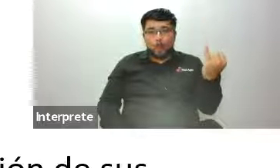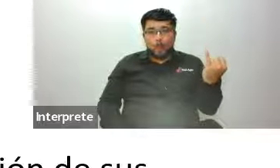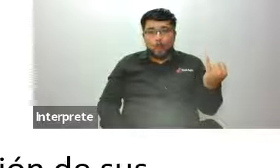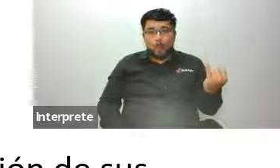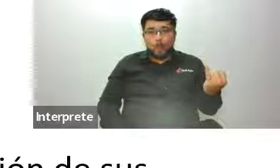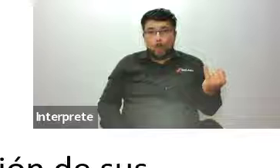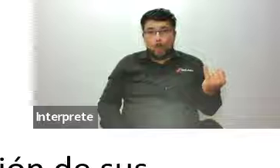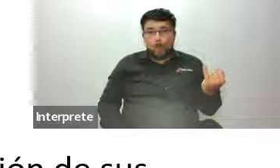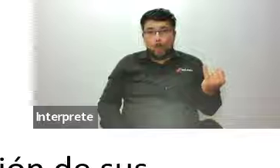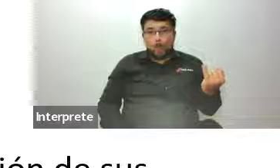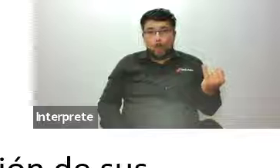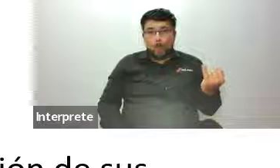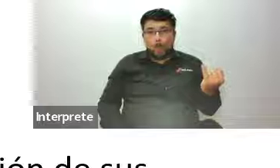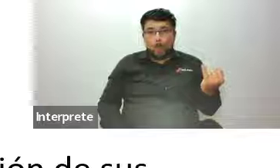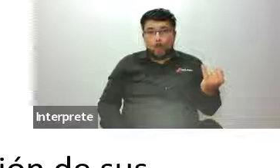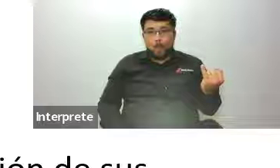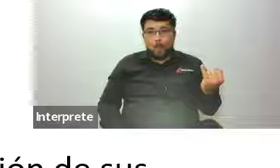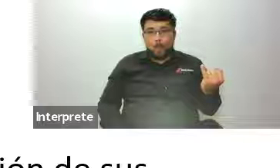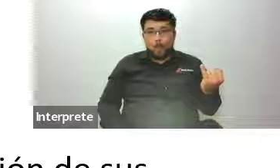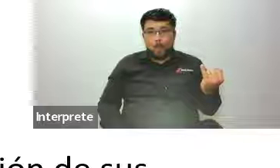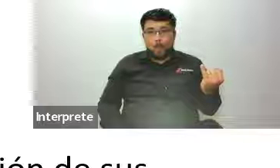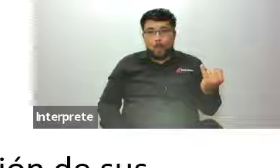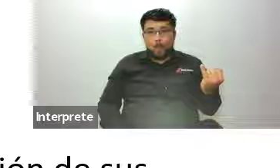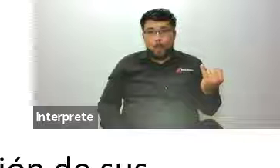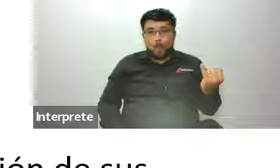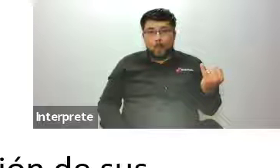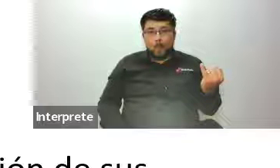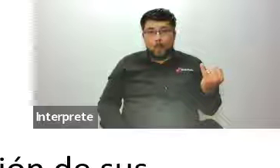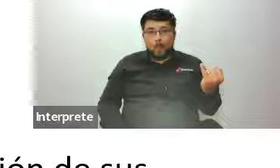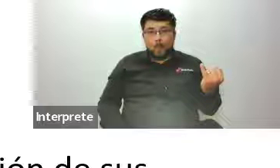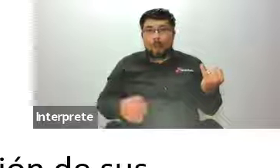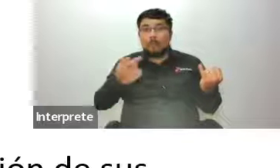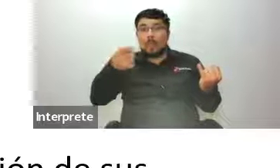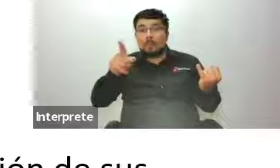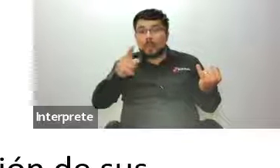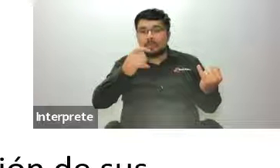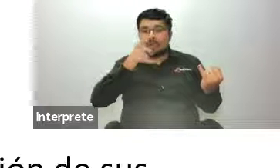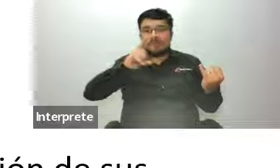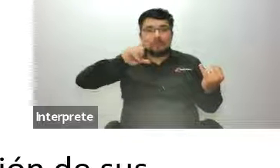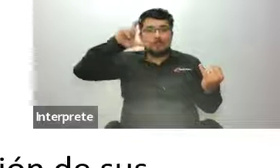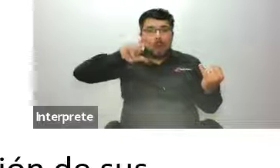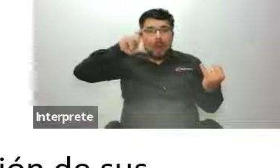índice, ¿cierto? Pero además tengo que tener una expresión facial